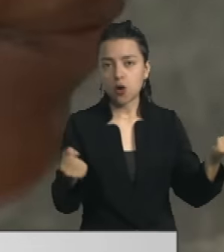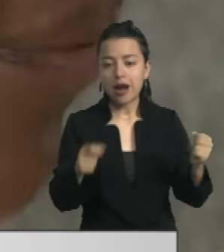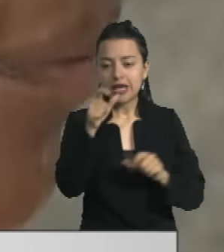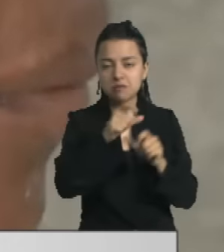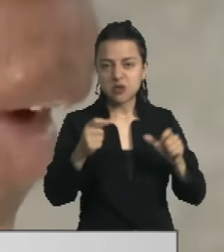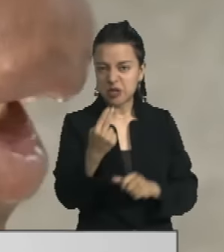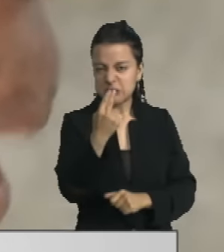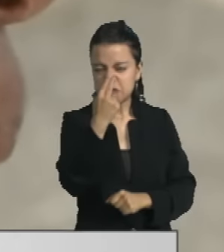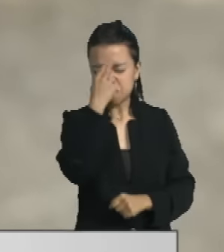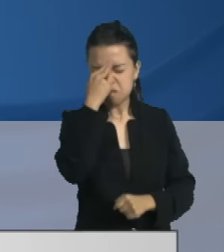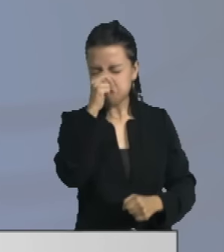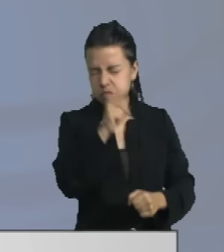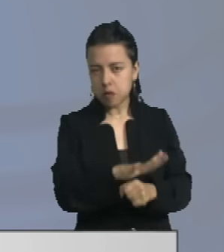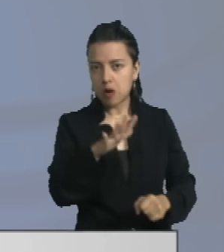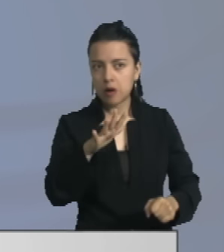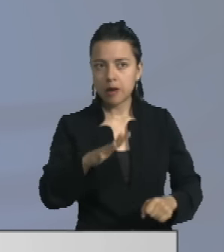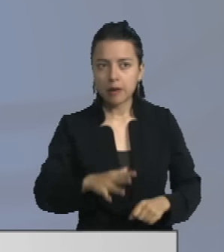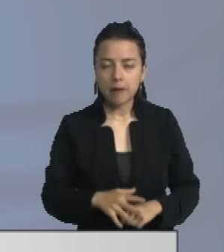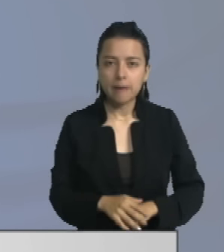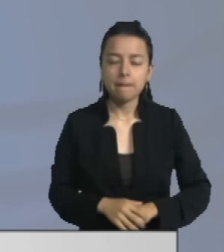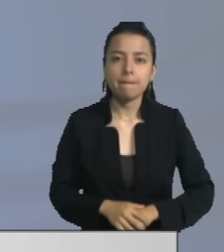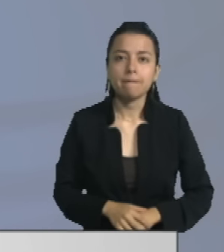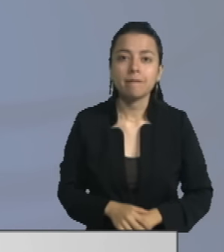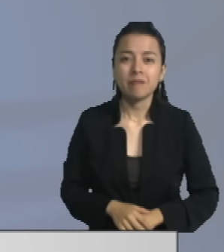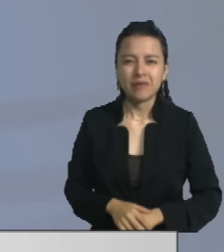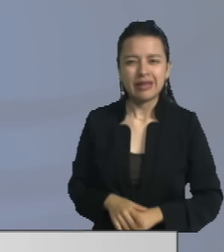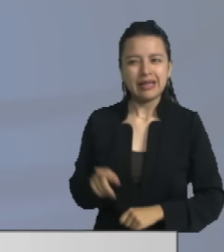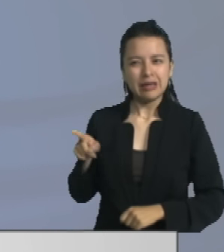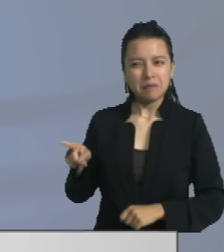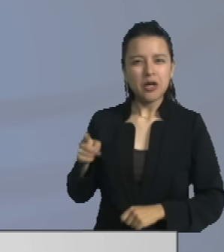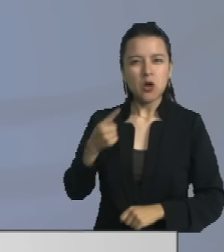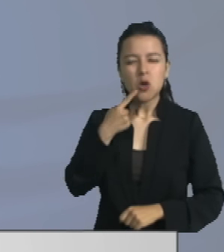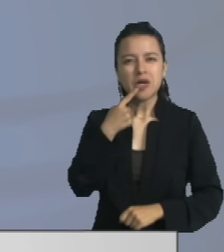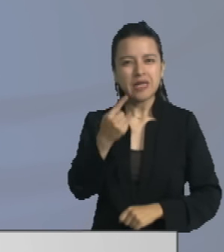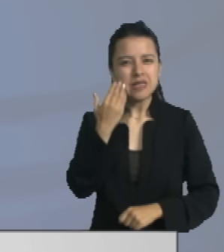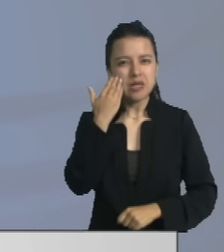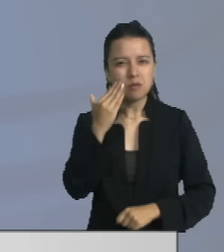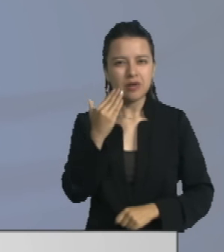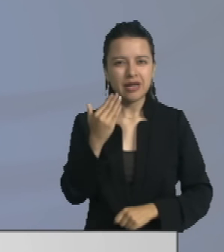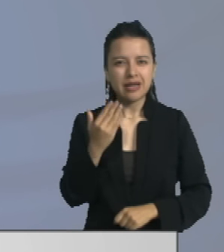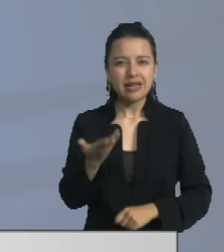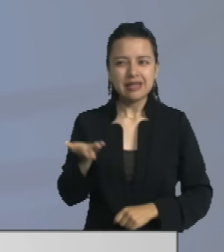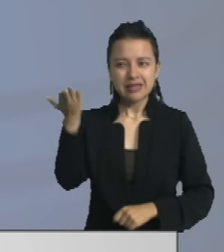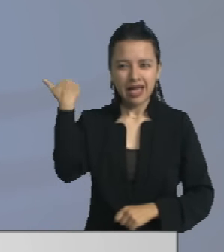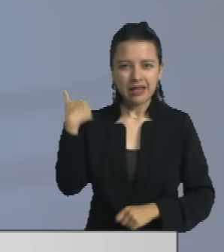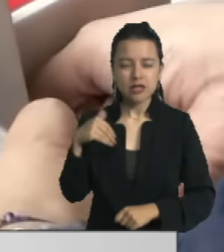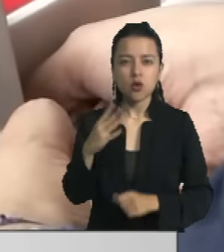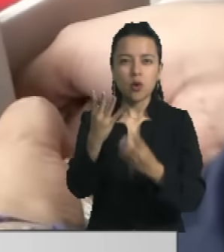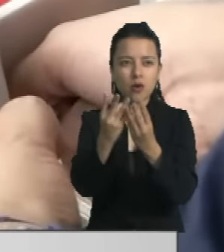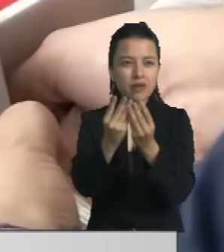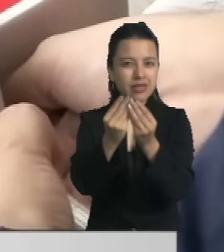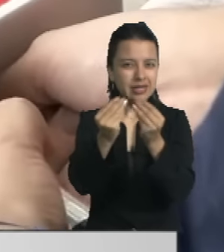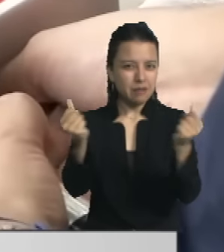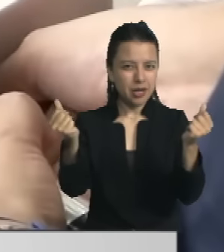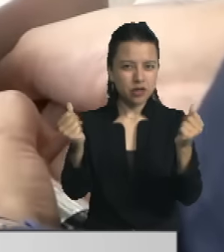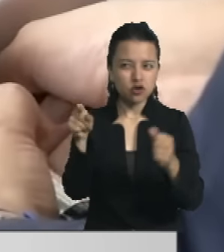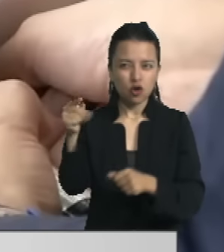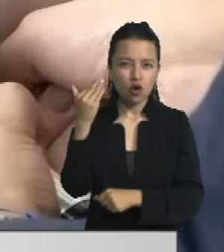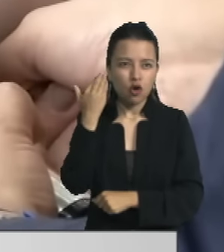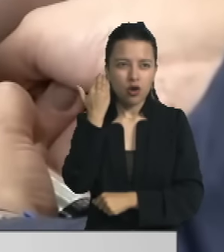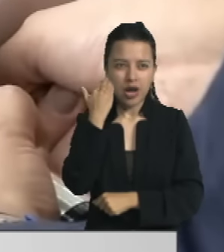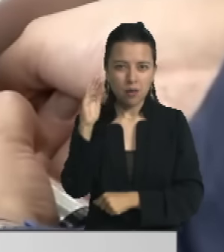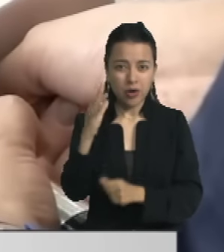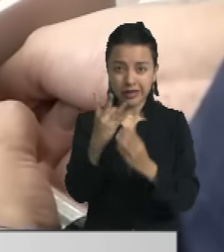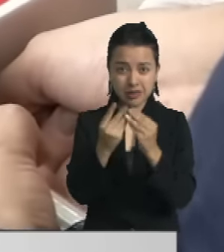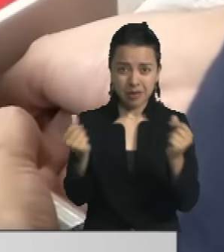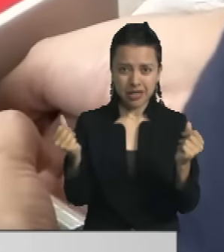quien a su lado lloró la desaparición de Gina Paola y negó haberla desaparecido me decía no mi vieja yo no la